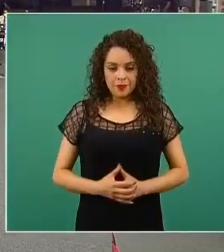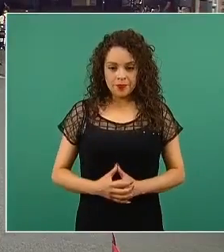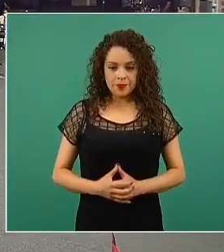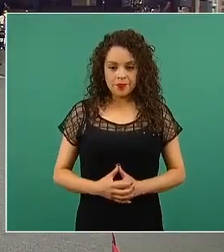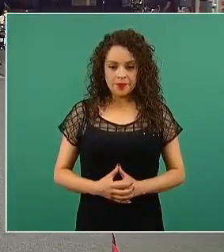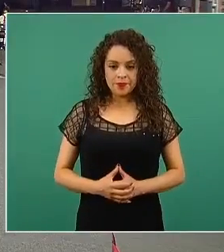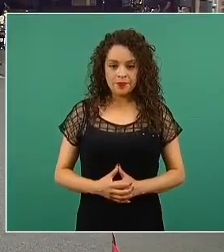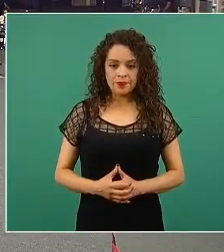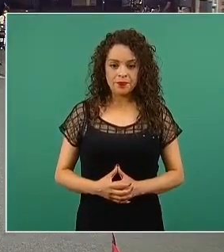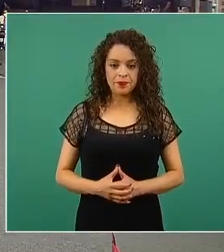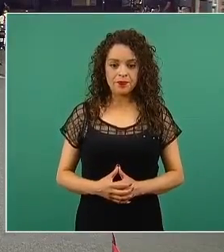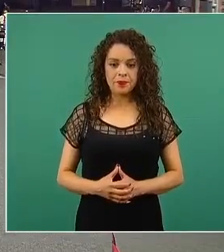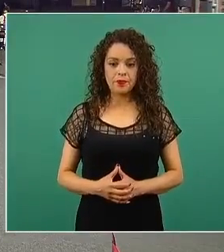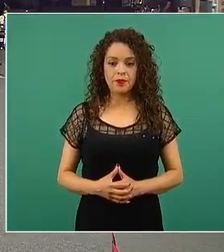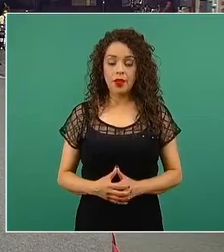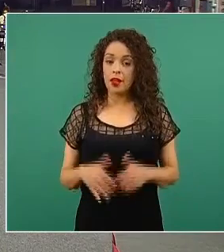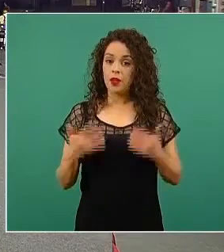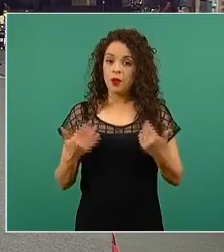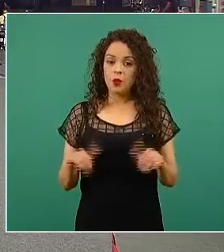Híjole,